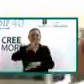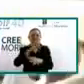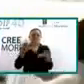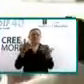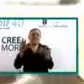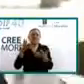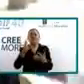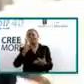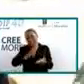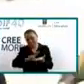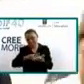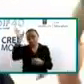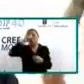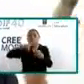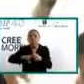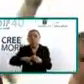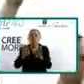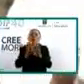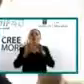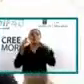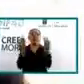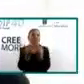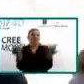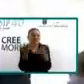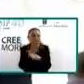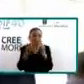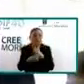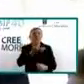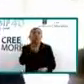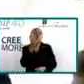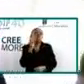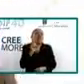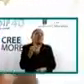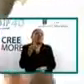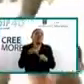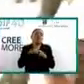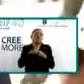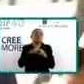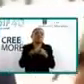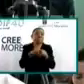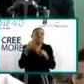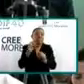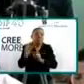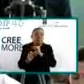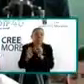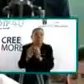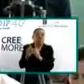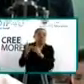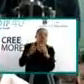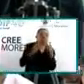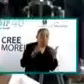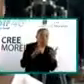la expresión, maneras de hacer las cosas, y esto se fue rompiendo y fue una confrontación muy